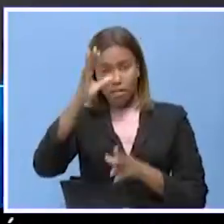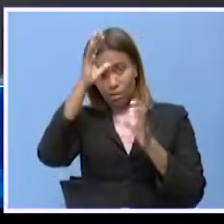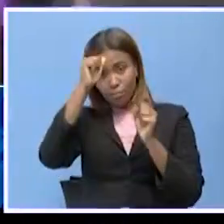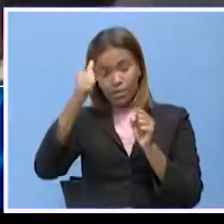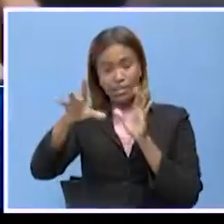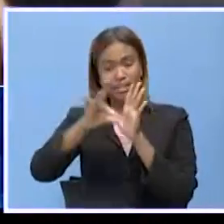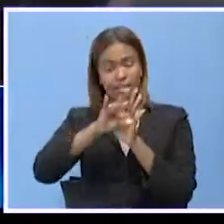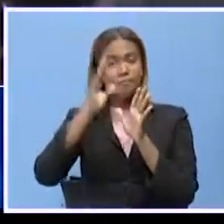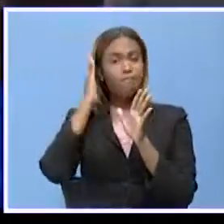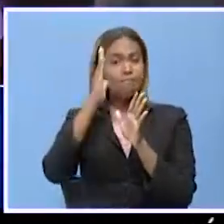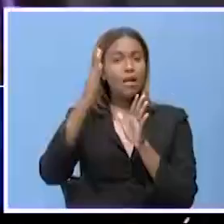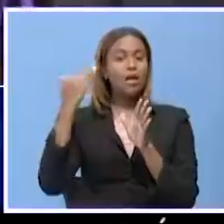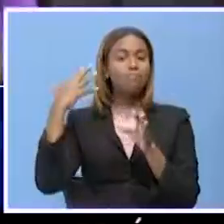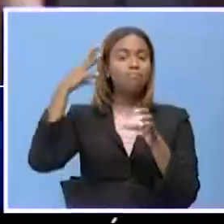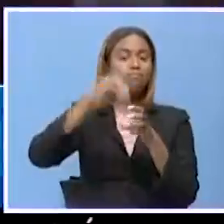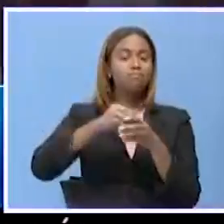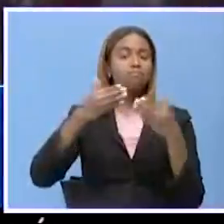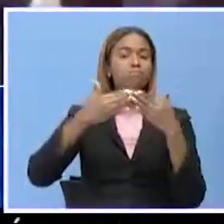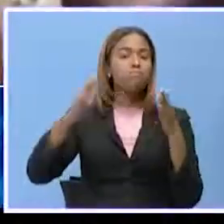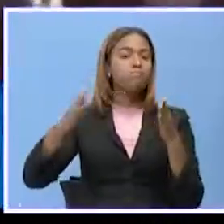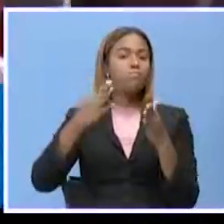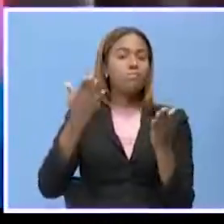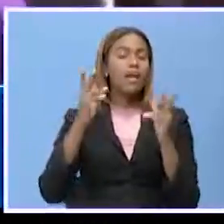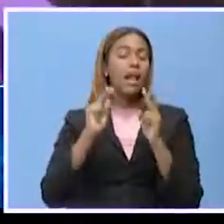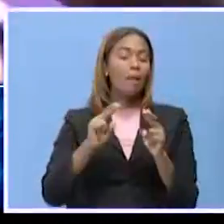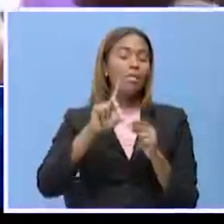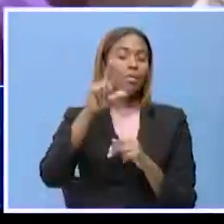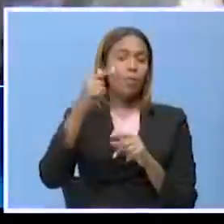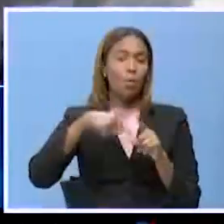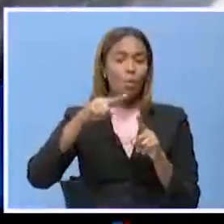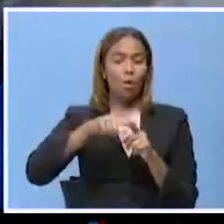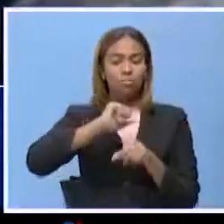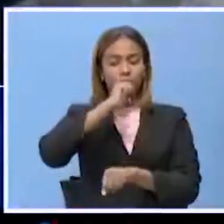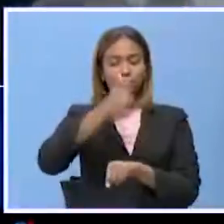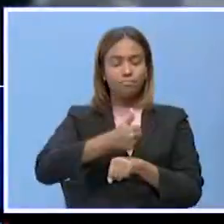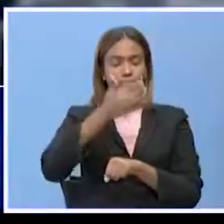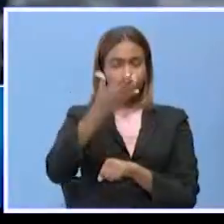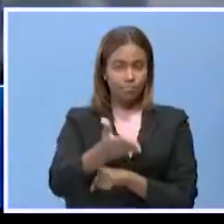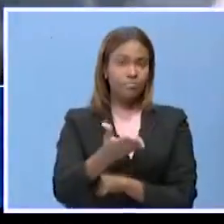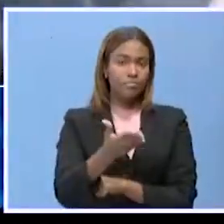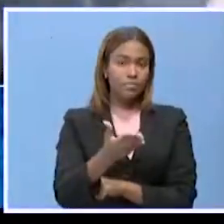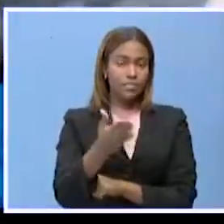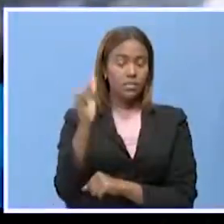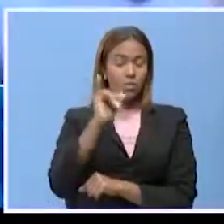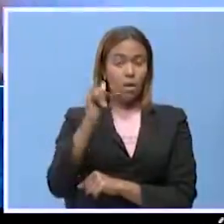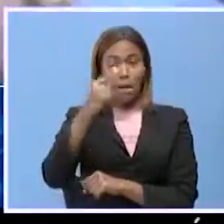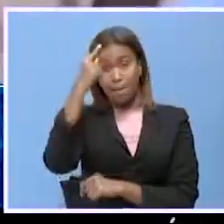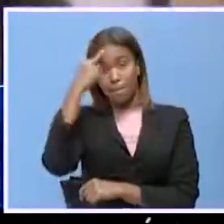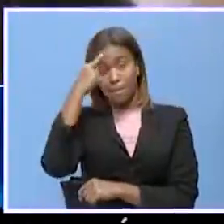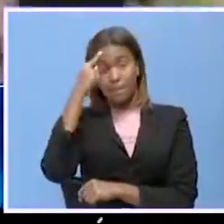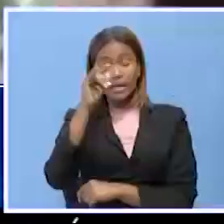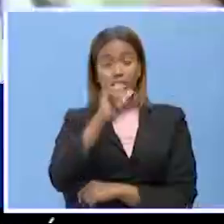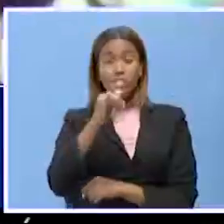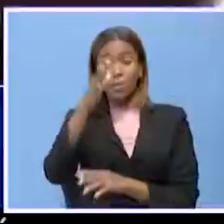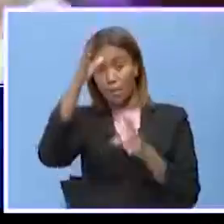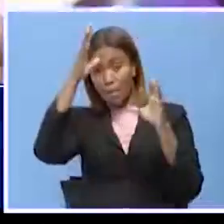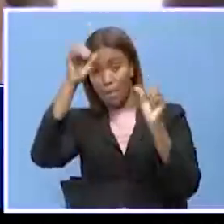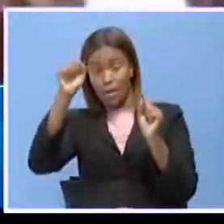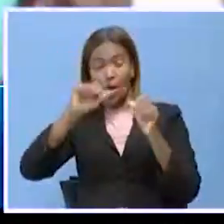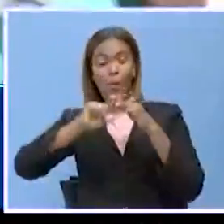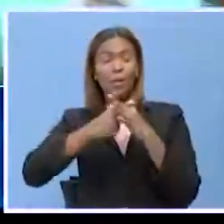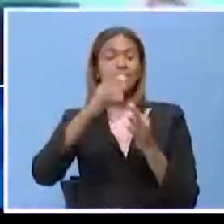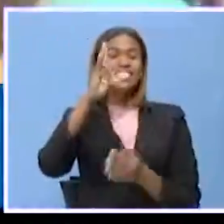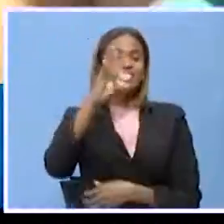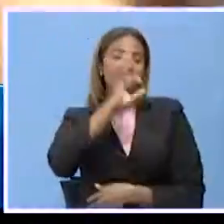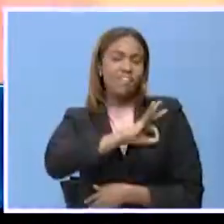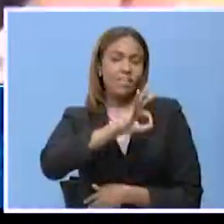presidente electo entra en servicio inmediatamente después de la validación del escrutinio y se considera que su mandato comienza el